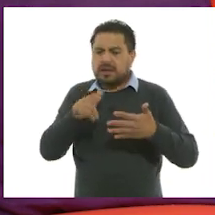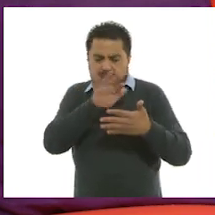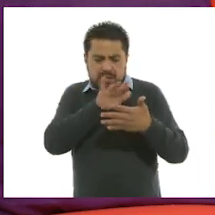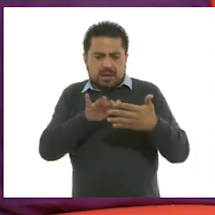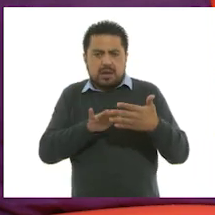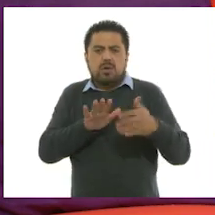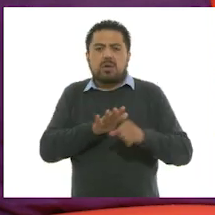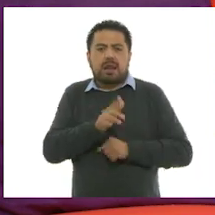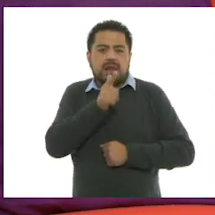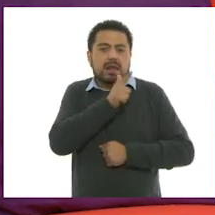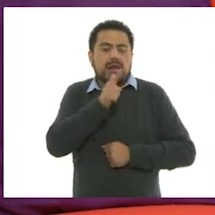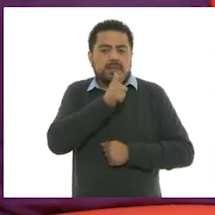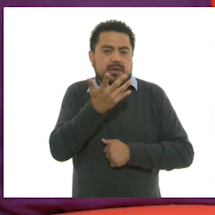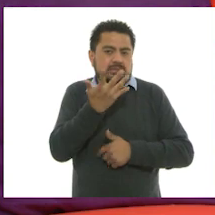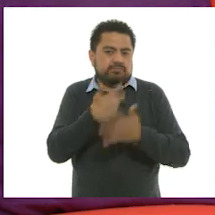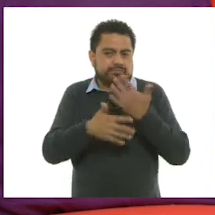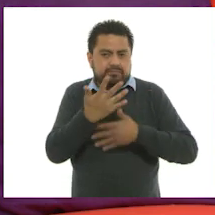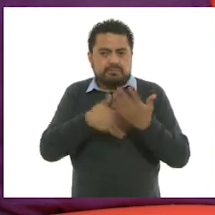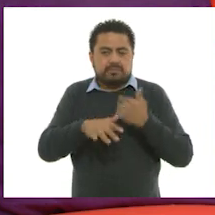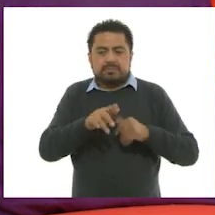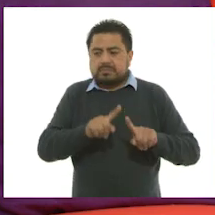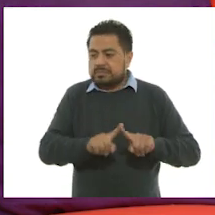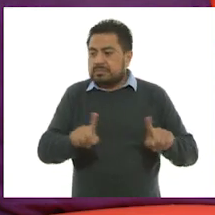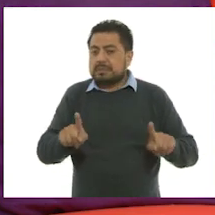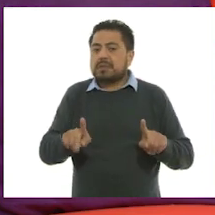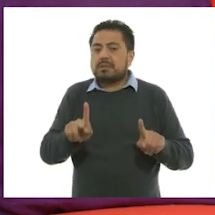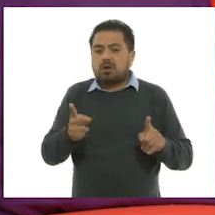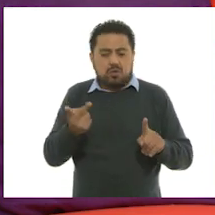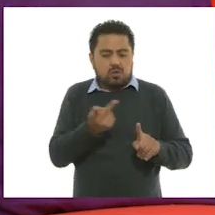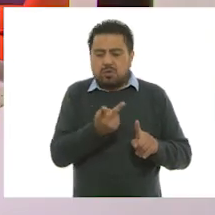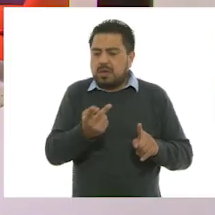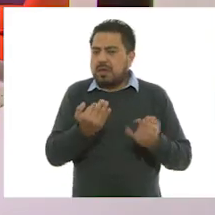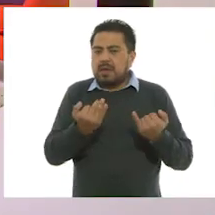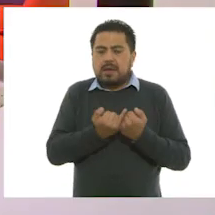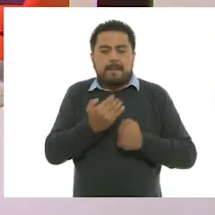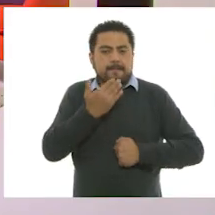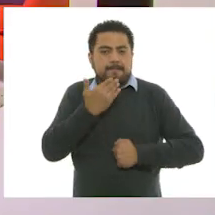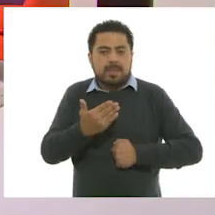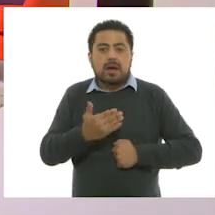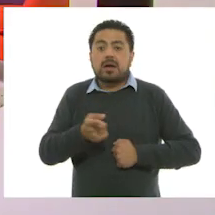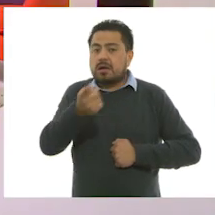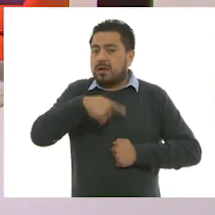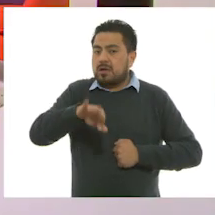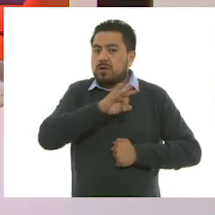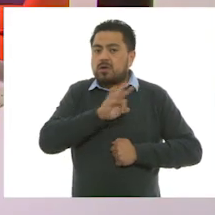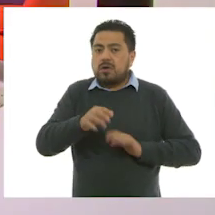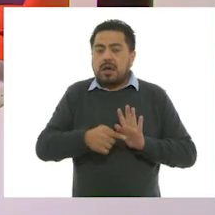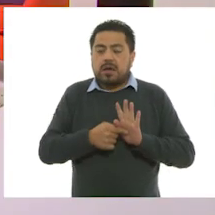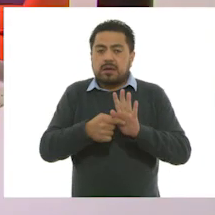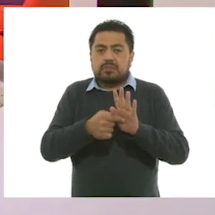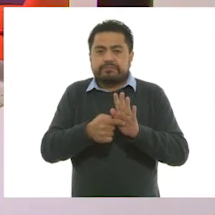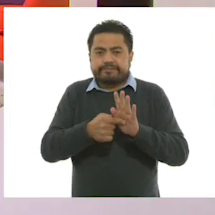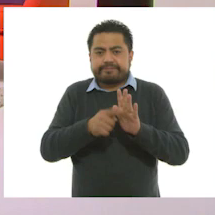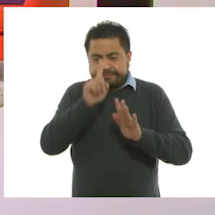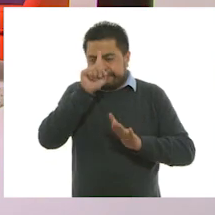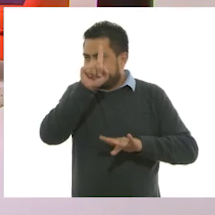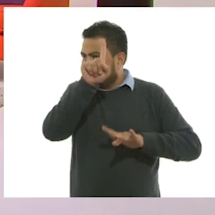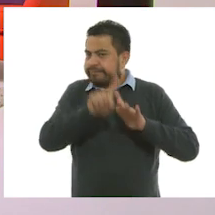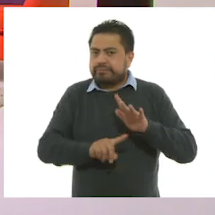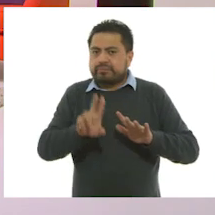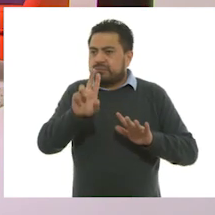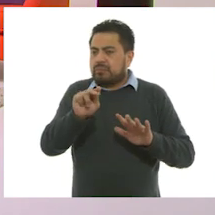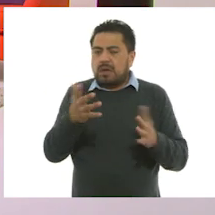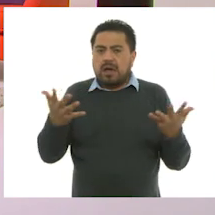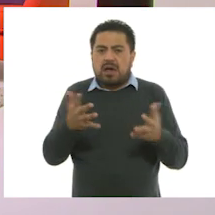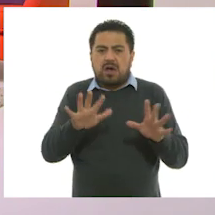la gramática de la lengua de señas. Son distintas, pero ambas están bien. ¿Pueden presentarse desaciertos cuando no se